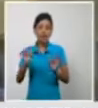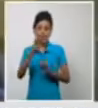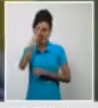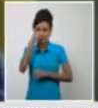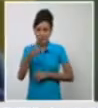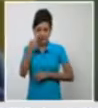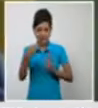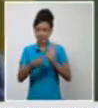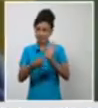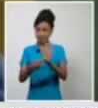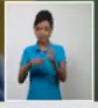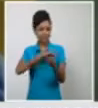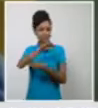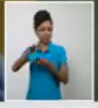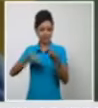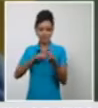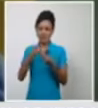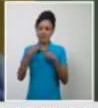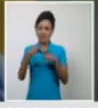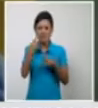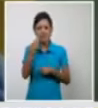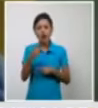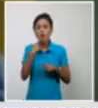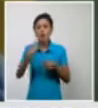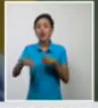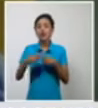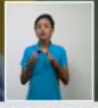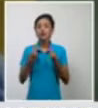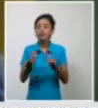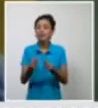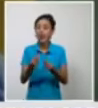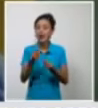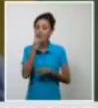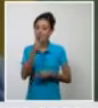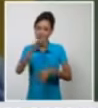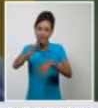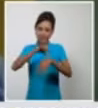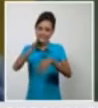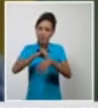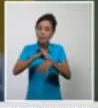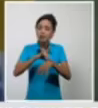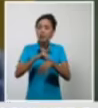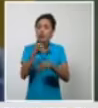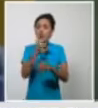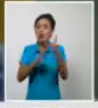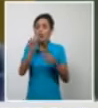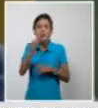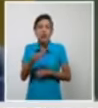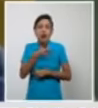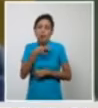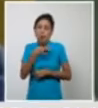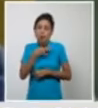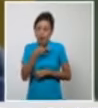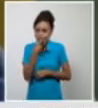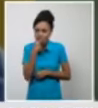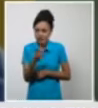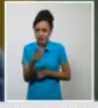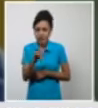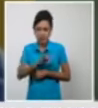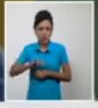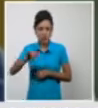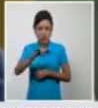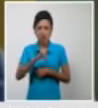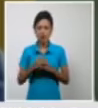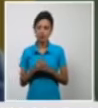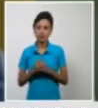se mide en los recursos que destina a los enfermos y a los desfavorecidos. Con esa intención de ayudar